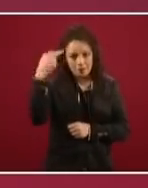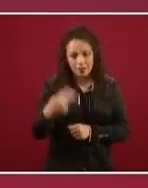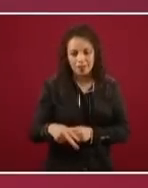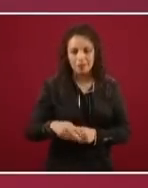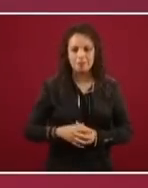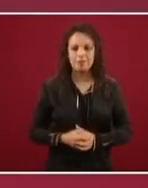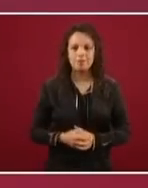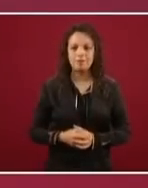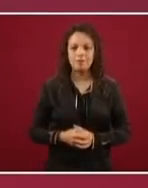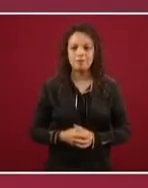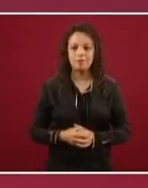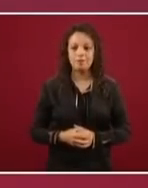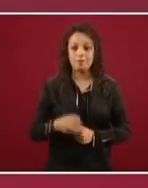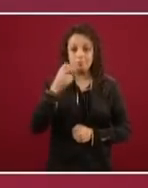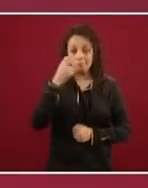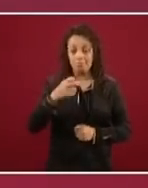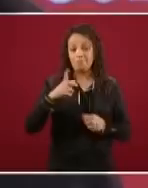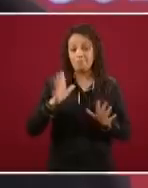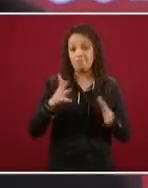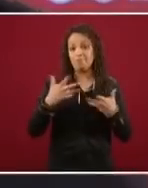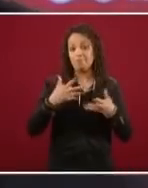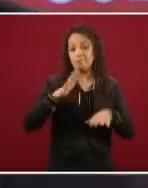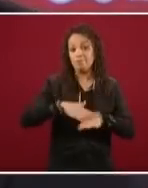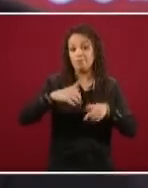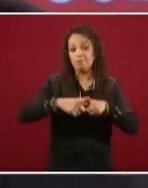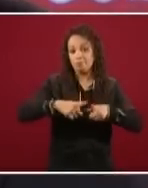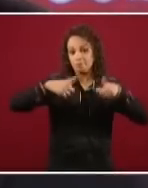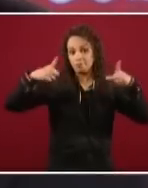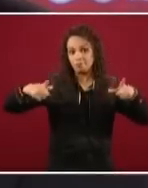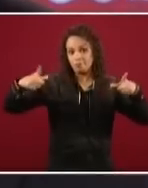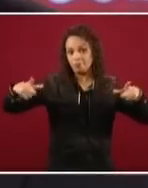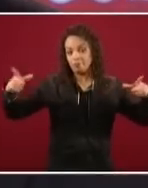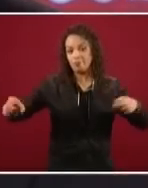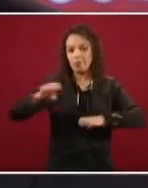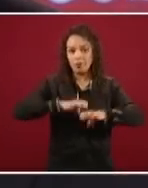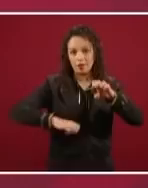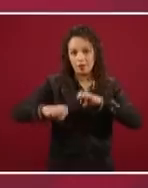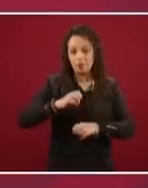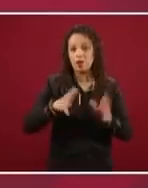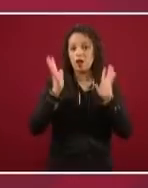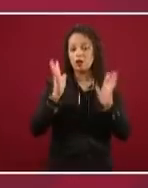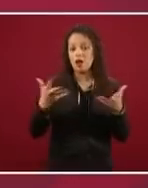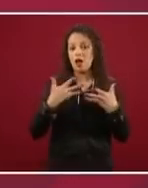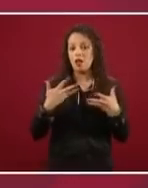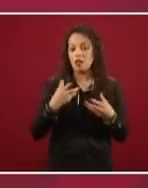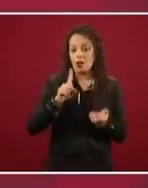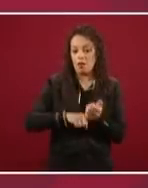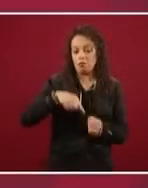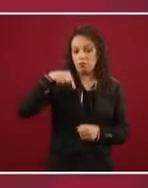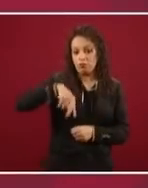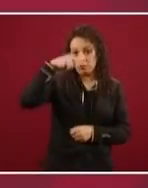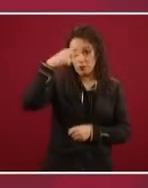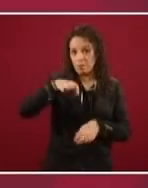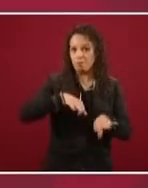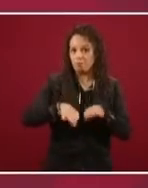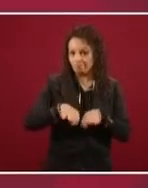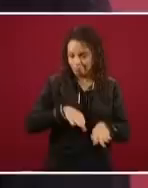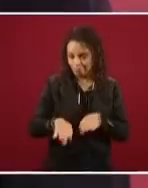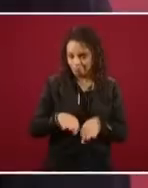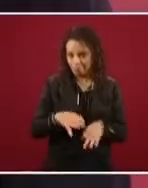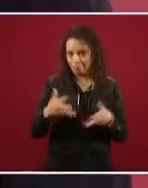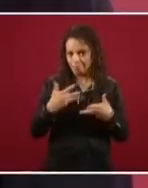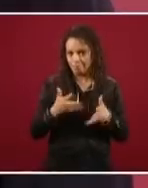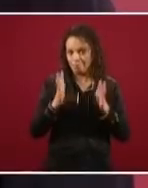ampliarse las empresas que ya existen en méxico que iban a llegar nuevas